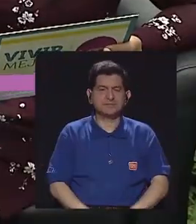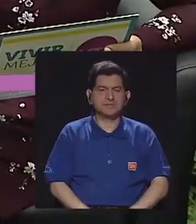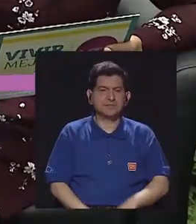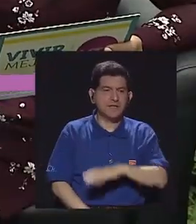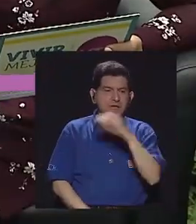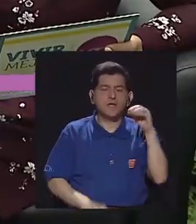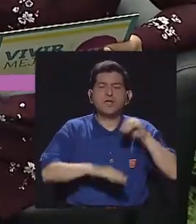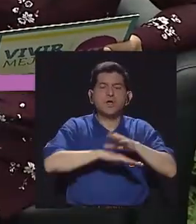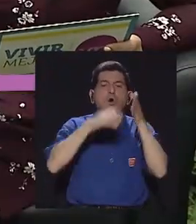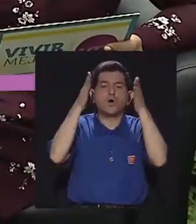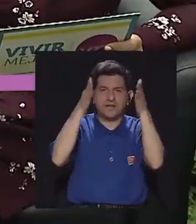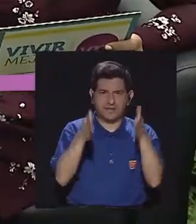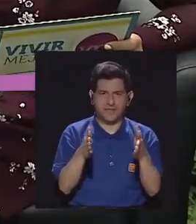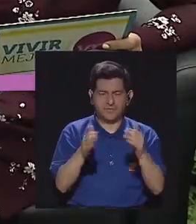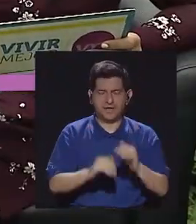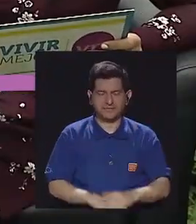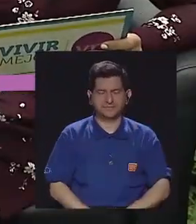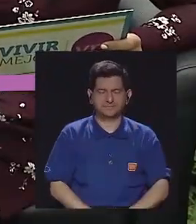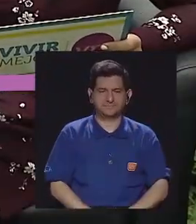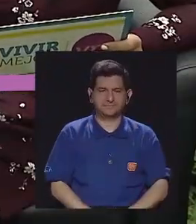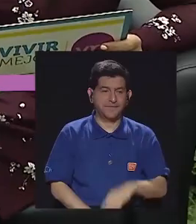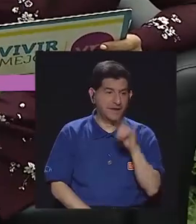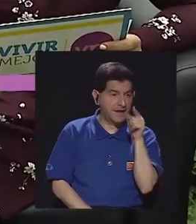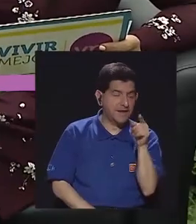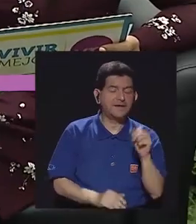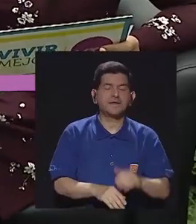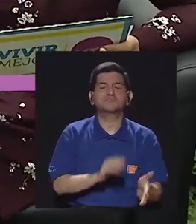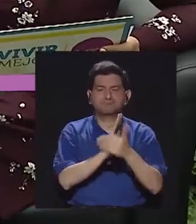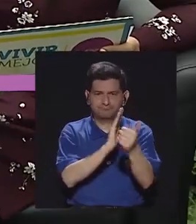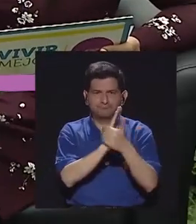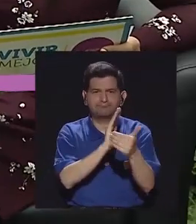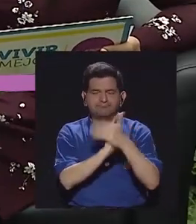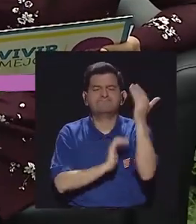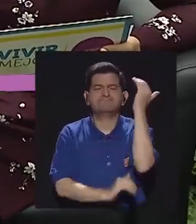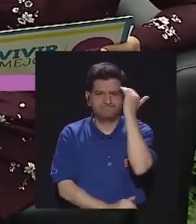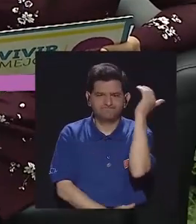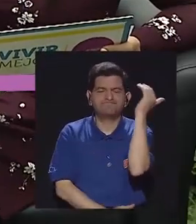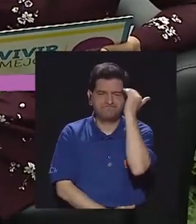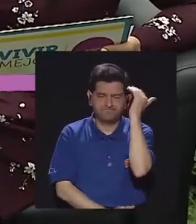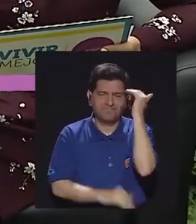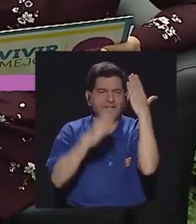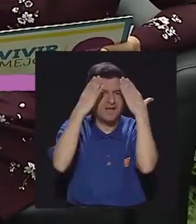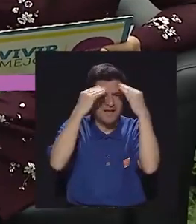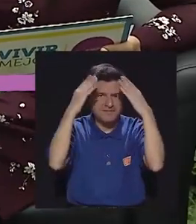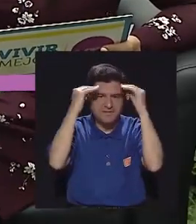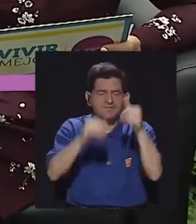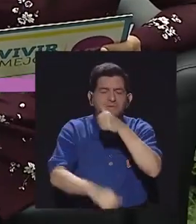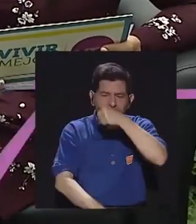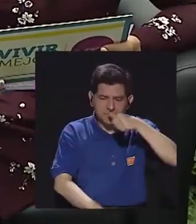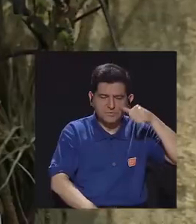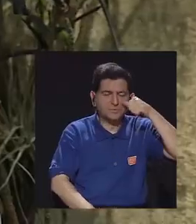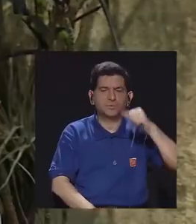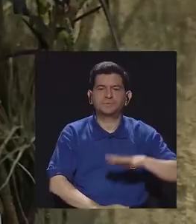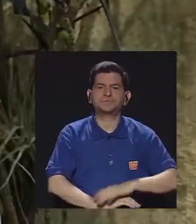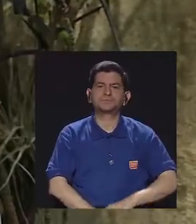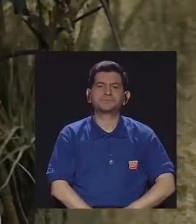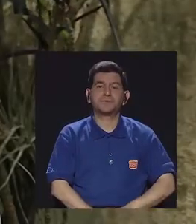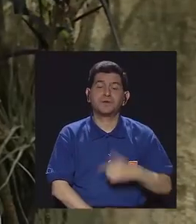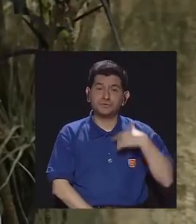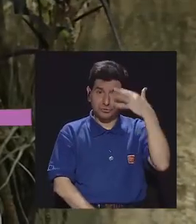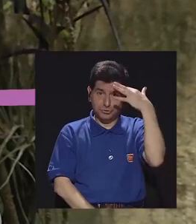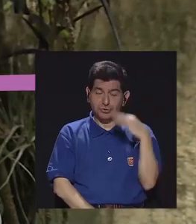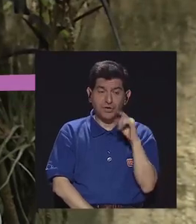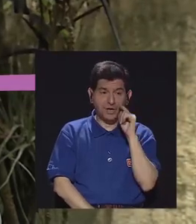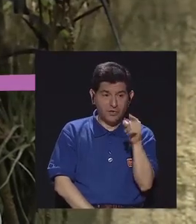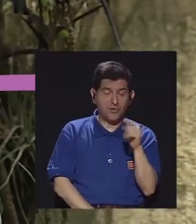hay orientadoras. Entonces ellas están capacitadas, ya saben mucho de la información sobre drogas. Entonces creo